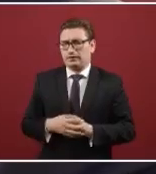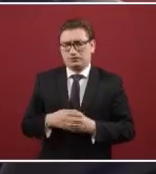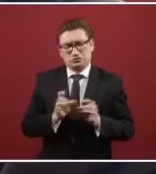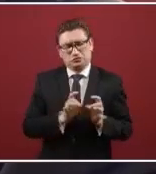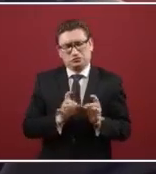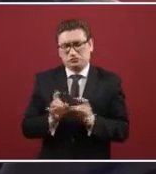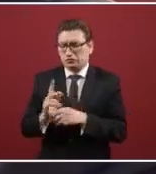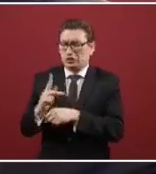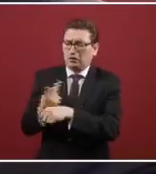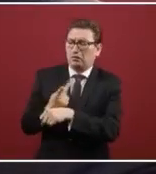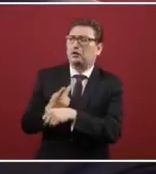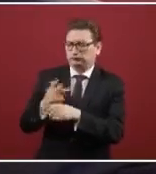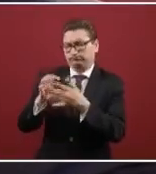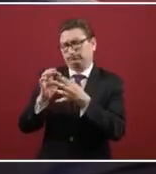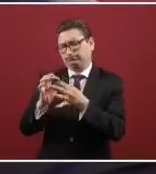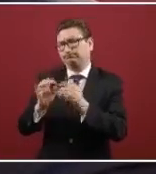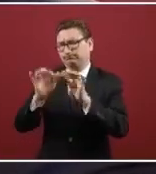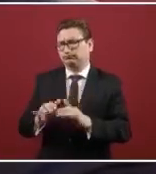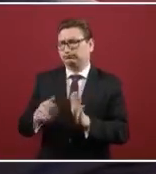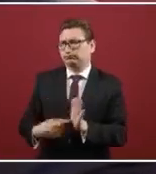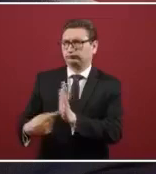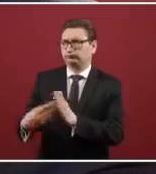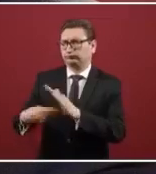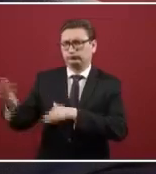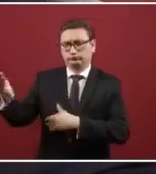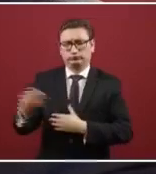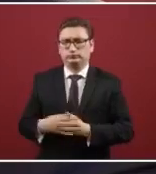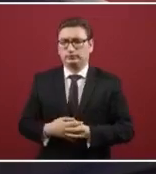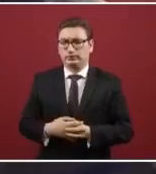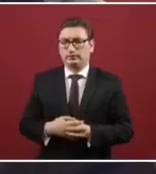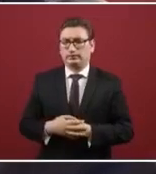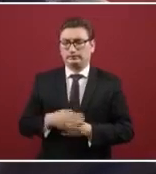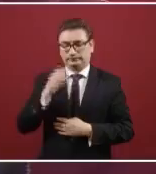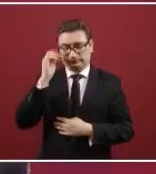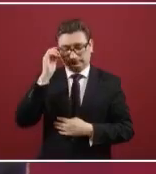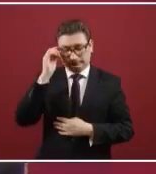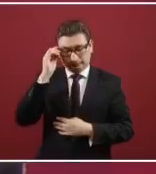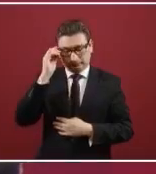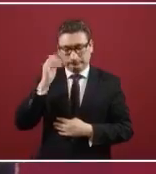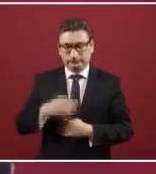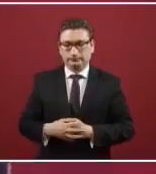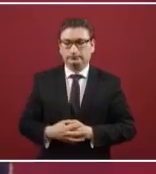cómo se dieron los hechos y si hubo